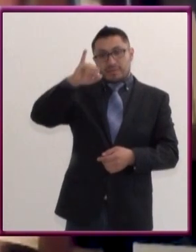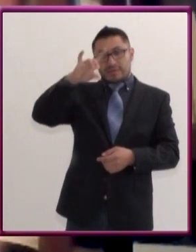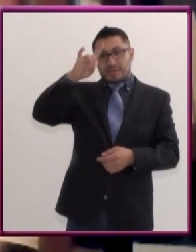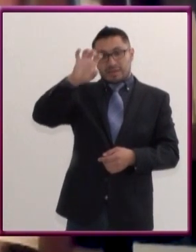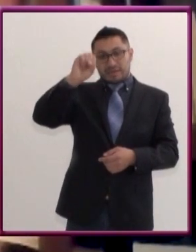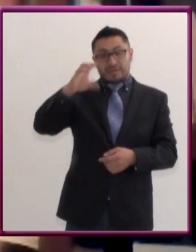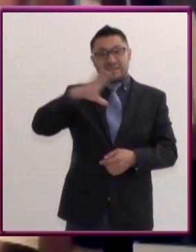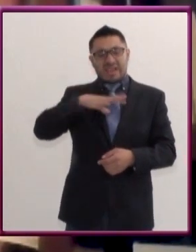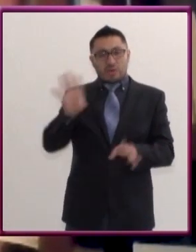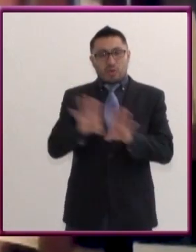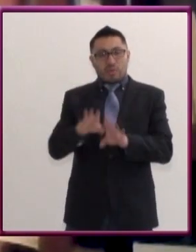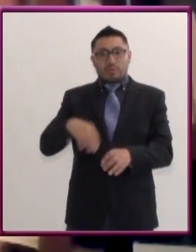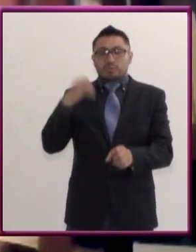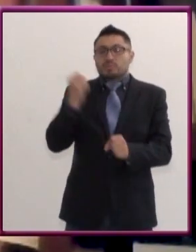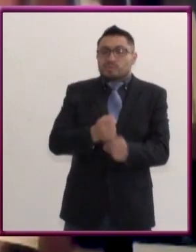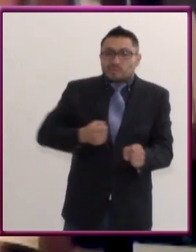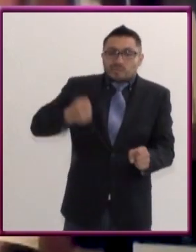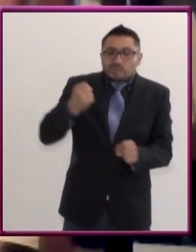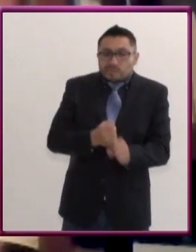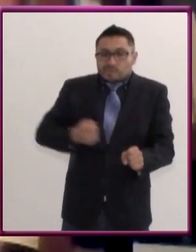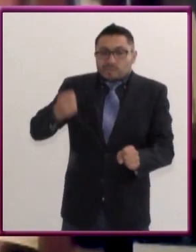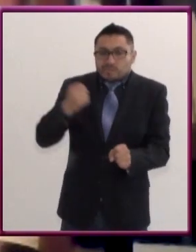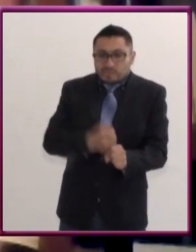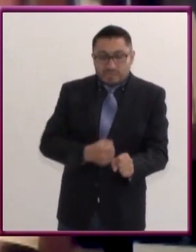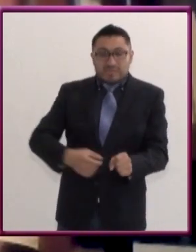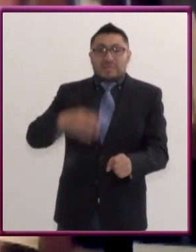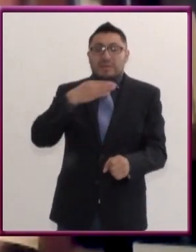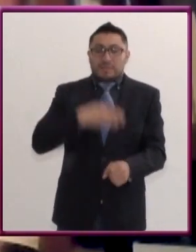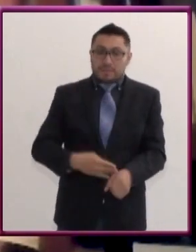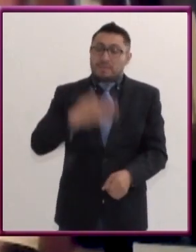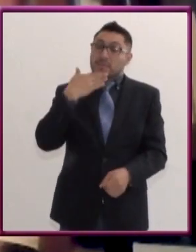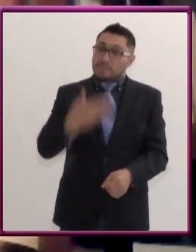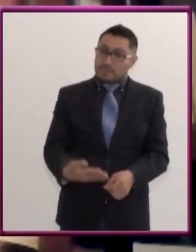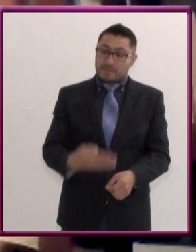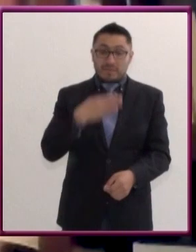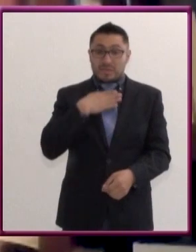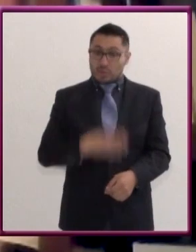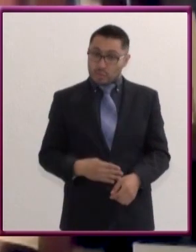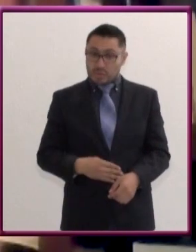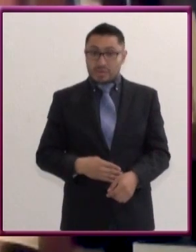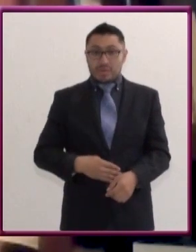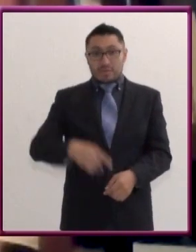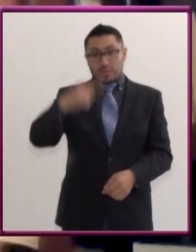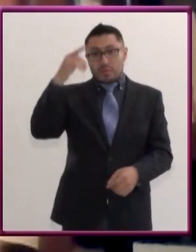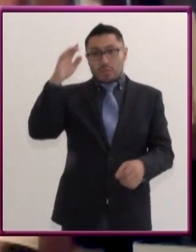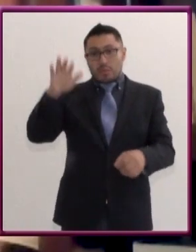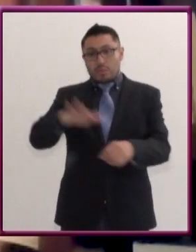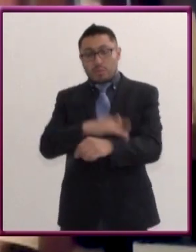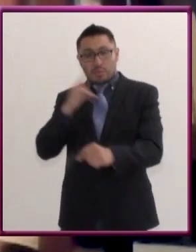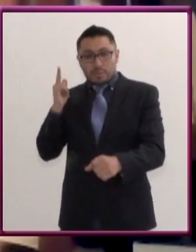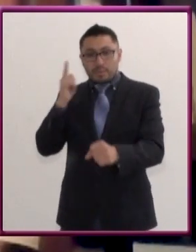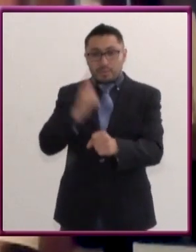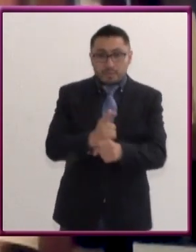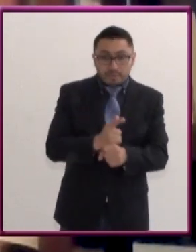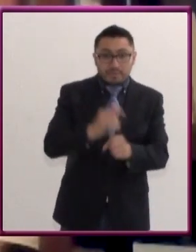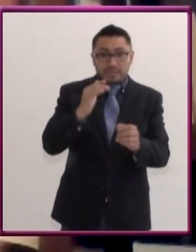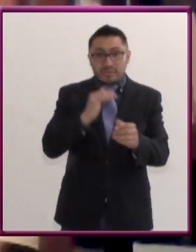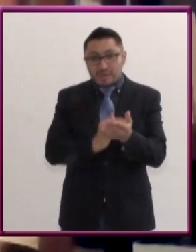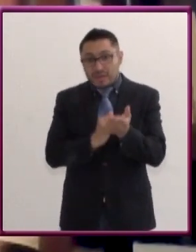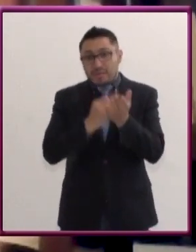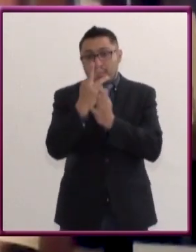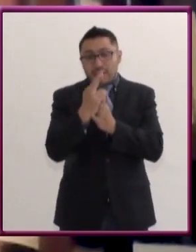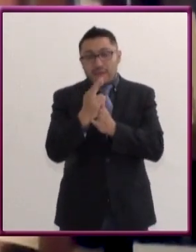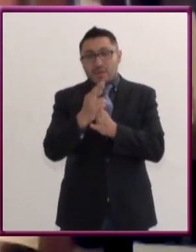habido una obsesión bien justificada en la actualidad por el cálculo de la